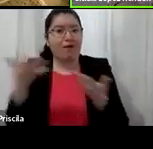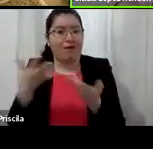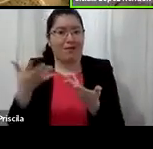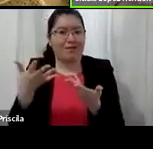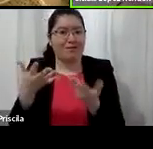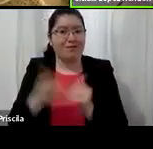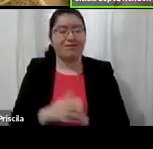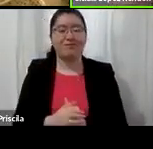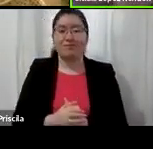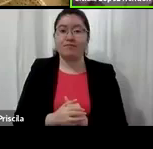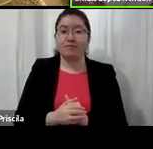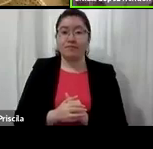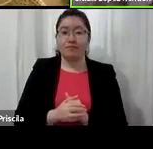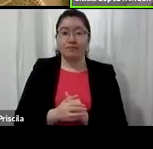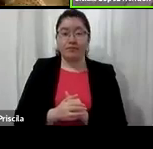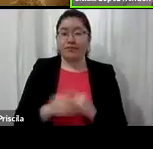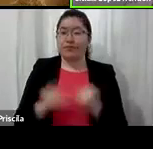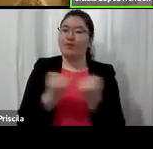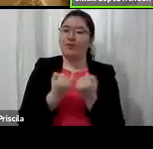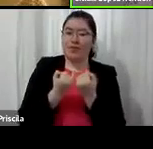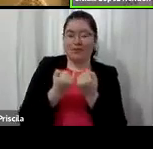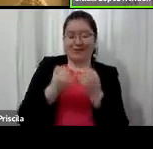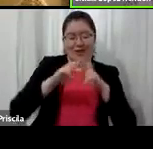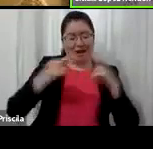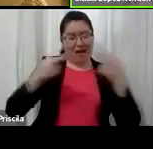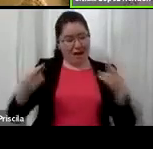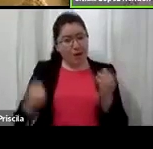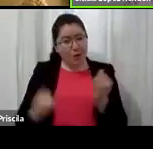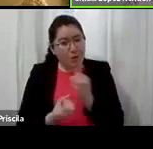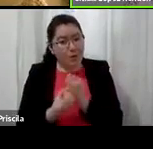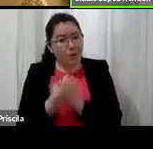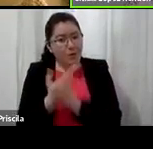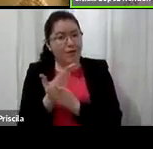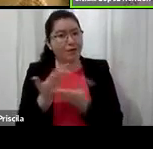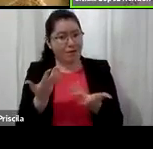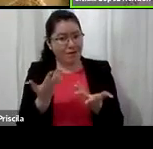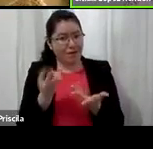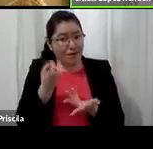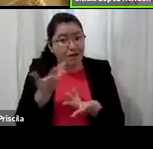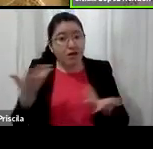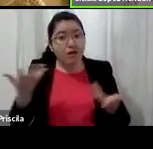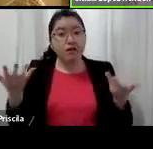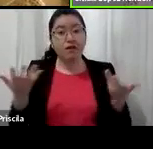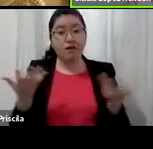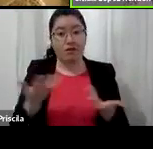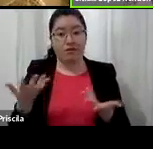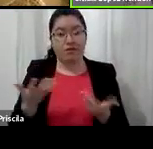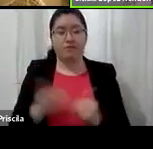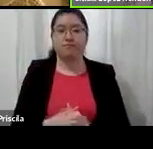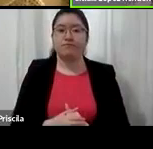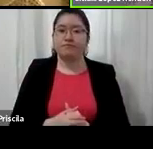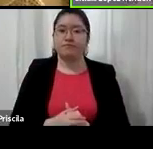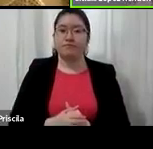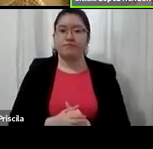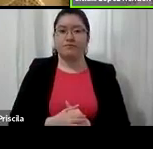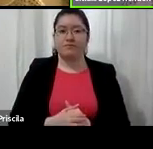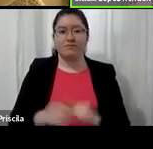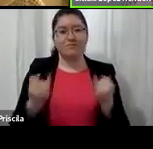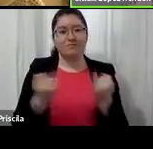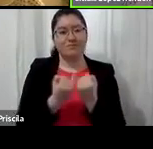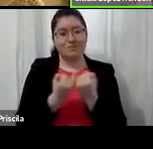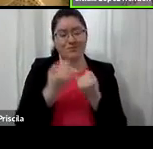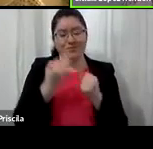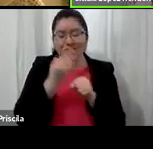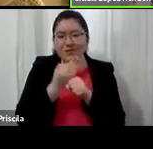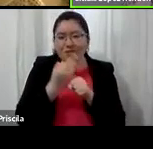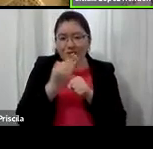Y nuevas formas de relación, como decíamos, ¿no? Entonces, sobre todo pues como herramientas de esta